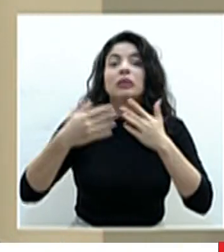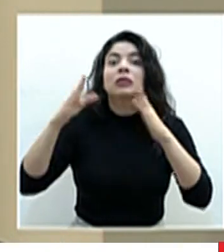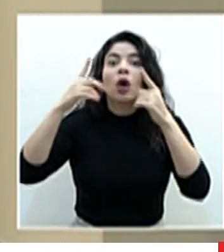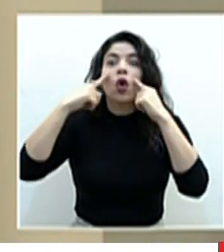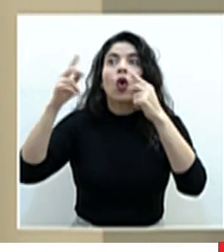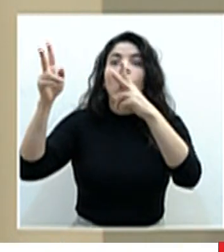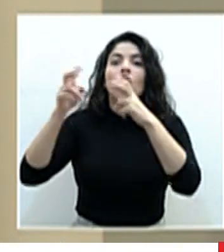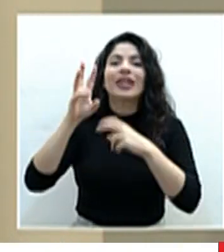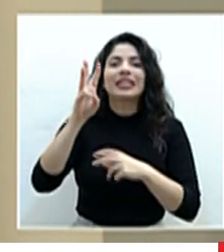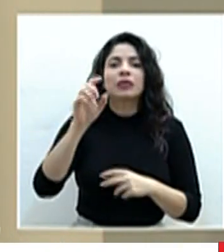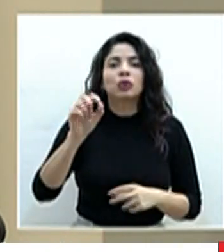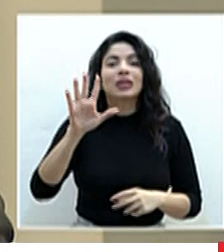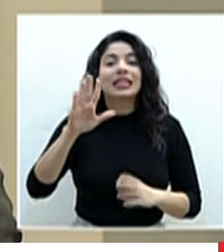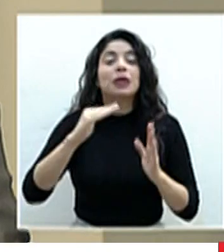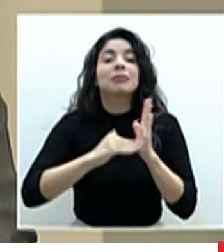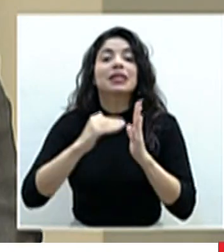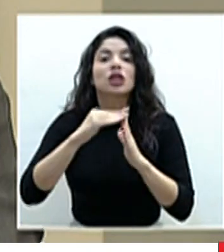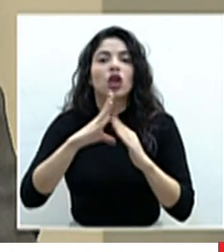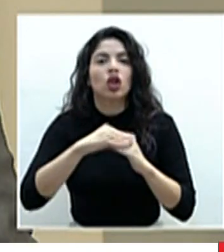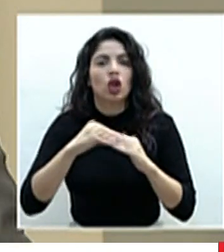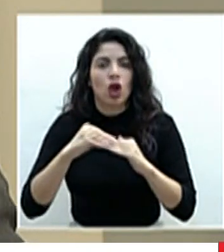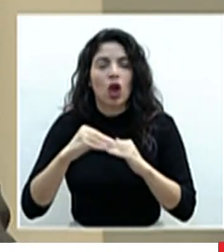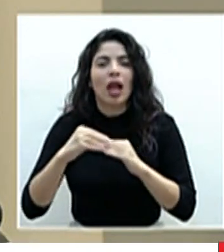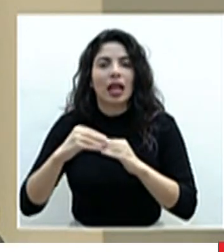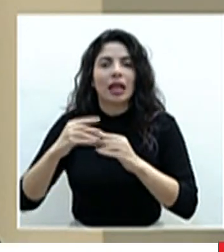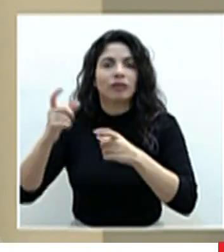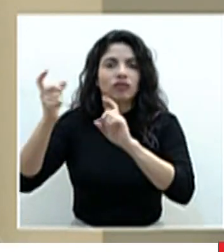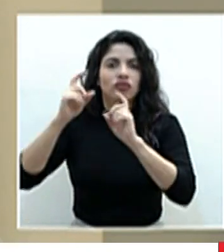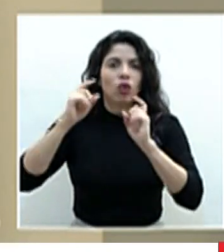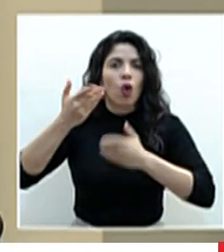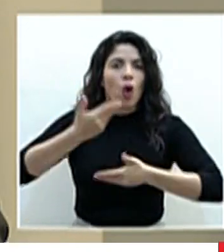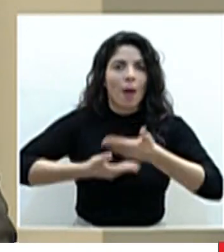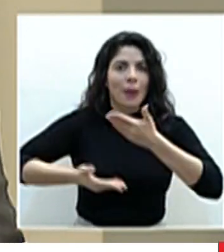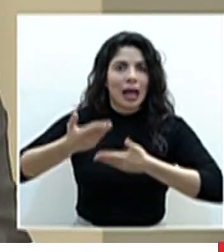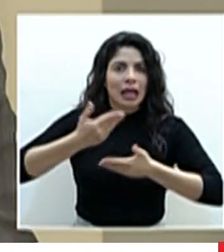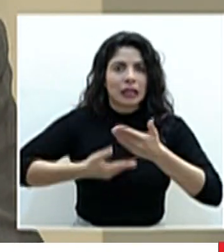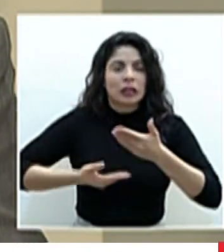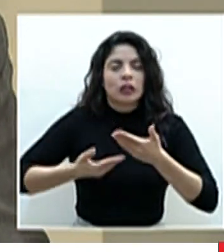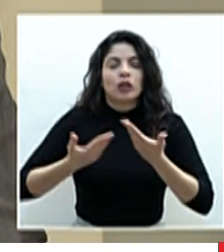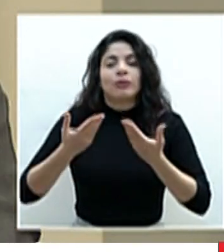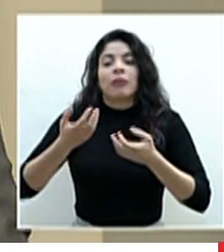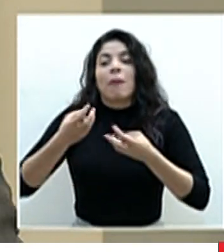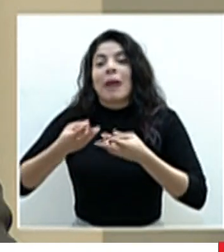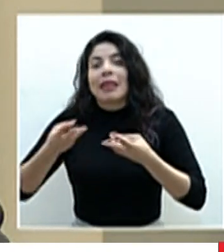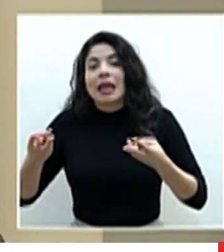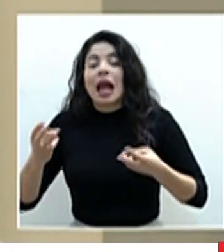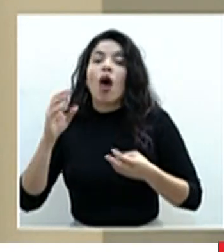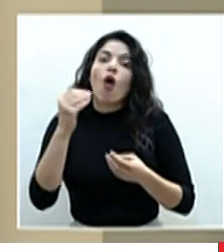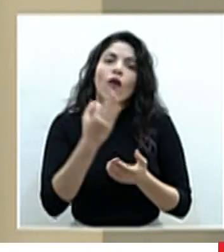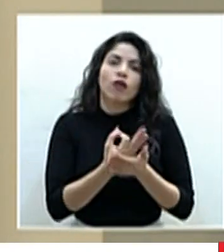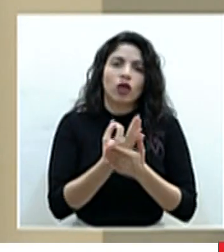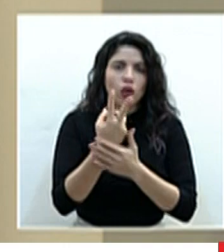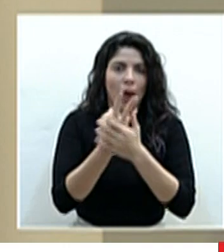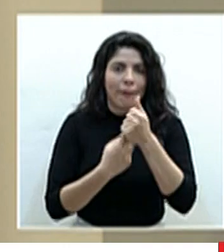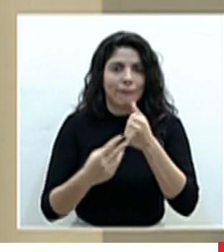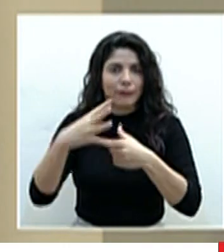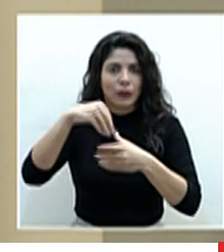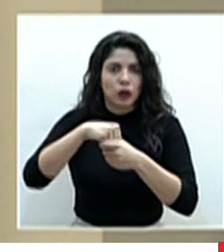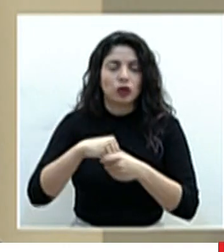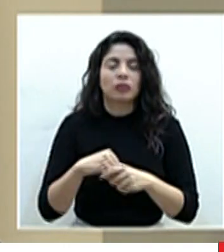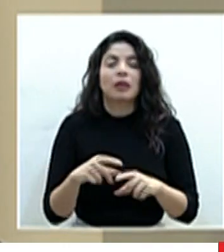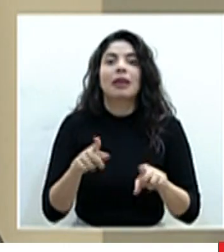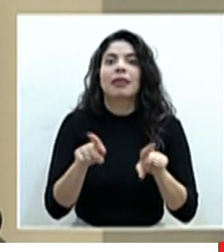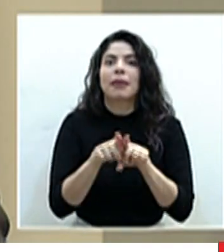aproximadamente 6.5 millones de dólares en cooperación, sea en insumos o financiera, sin dejar